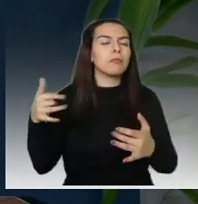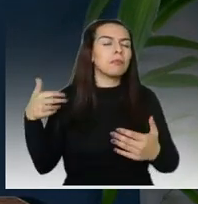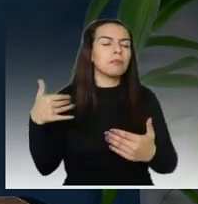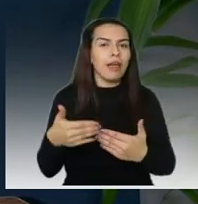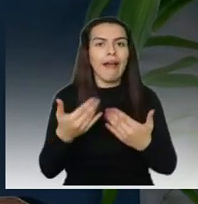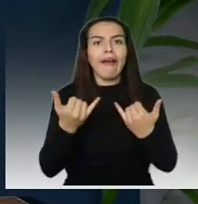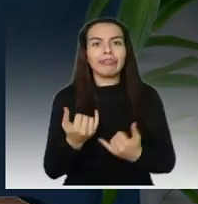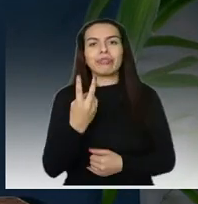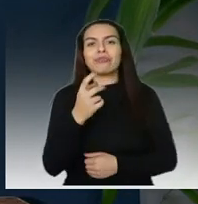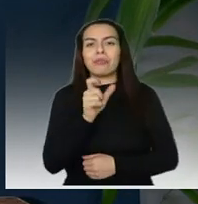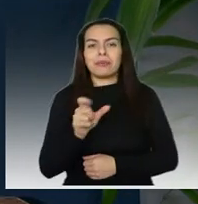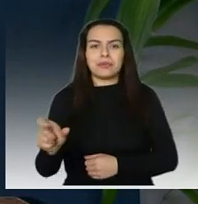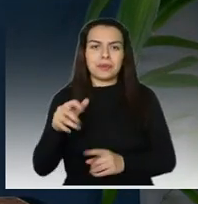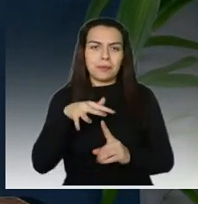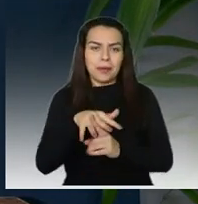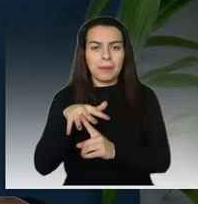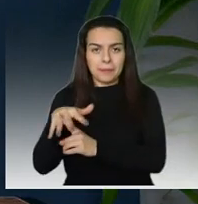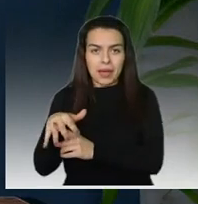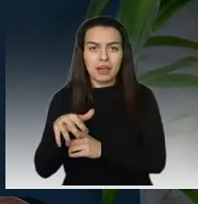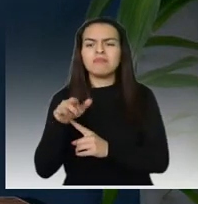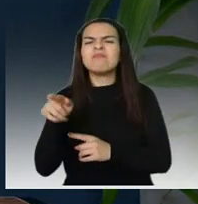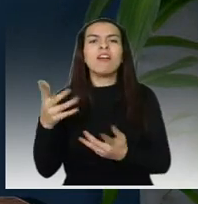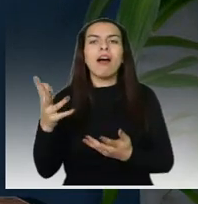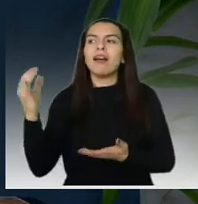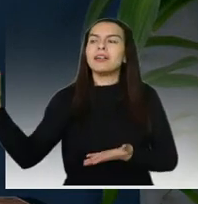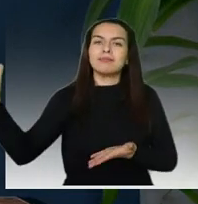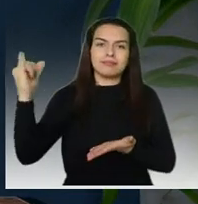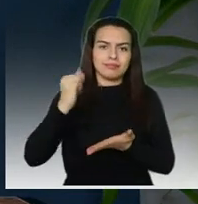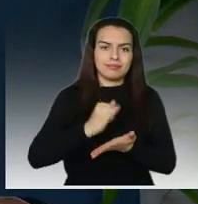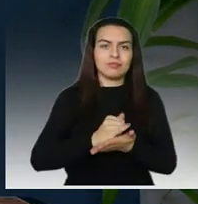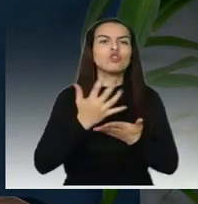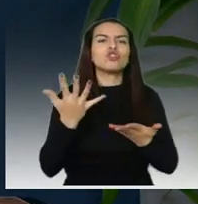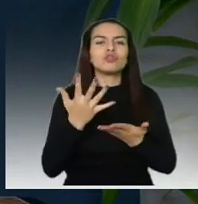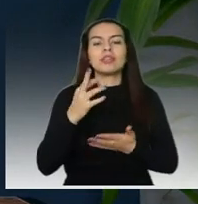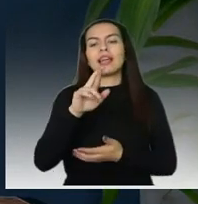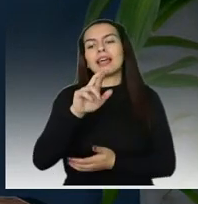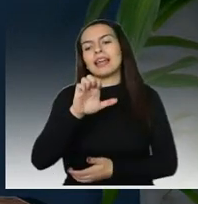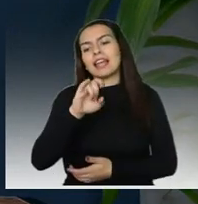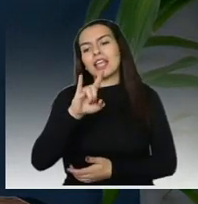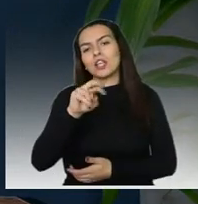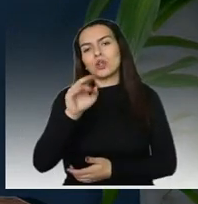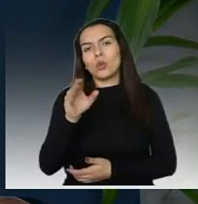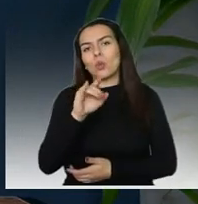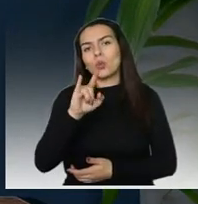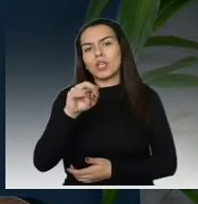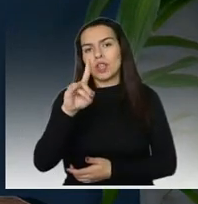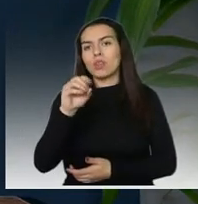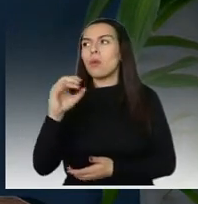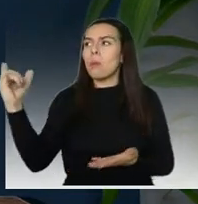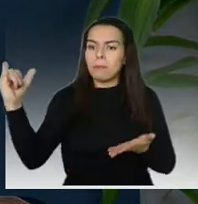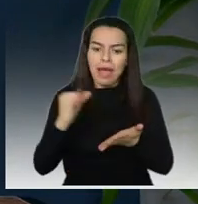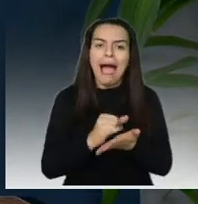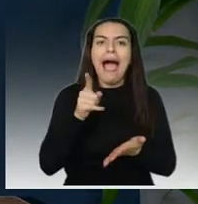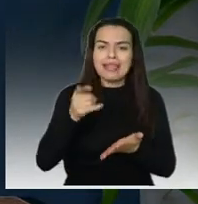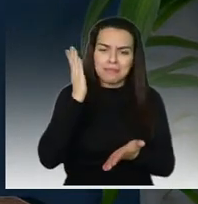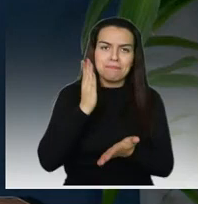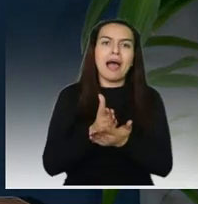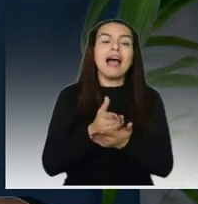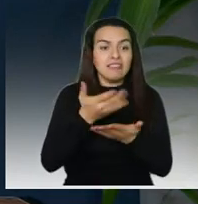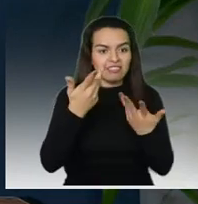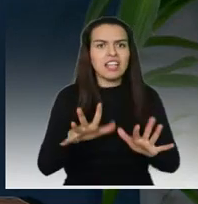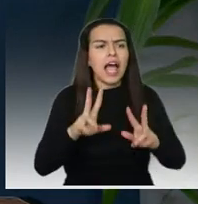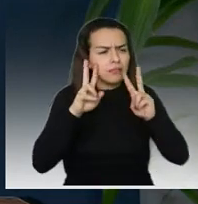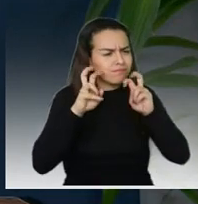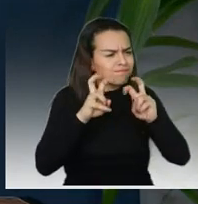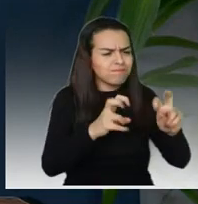contagiados llegaron en avión de Reino Unido y ya comenzó el rastreo a todas las personas que tuvieron contacto con ellos. Más noticias del mundo en